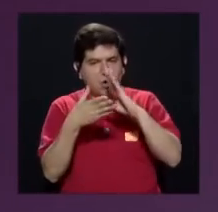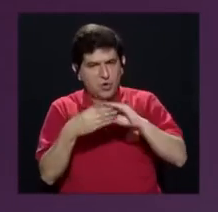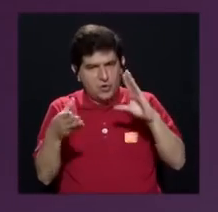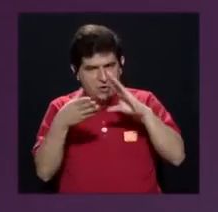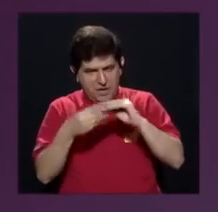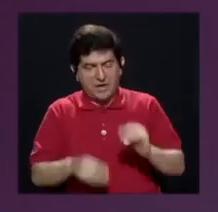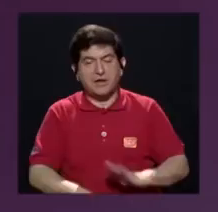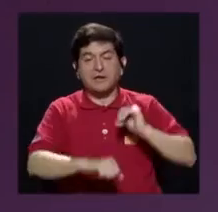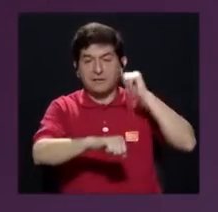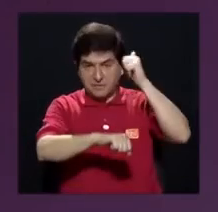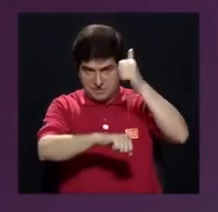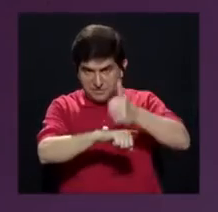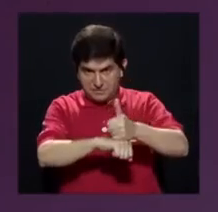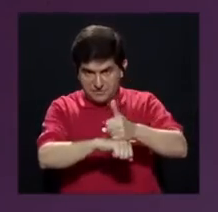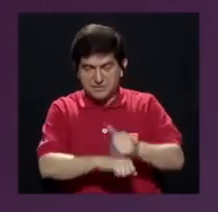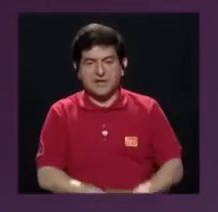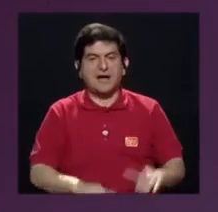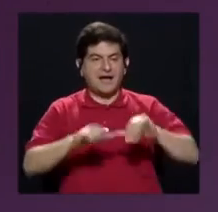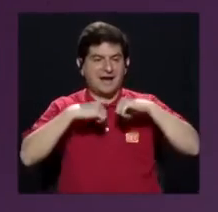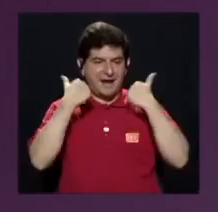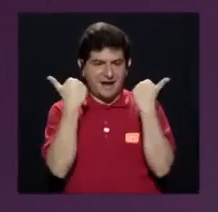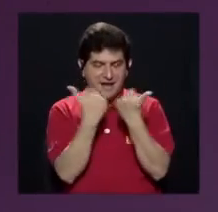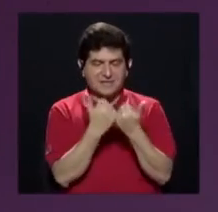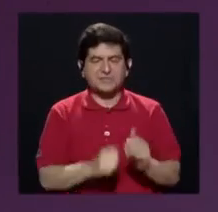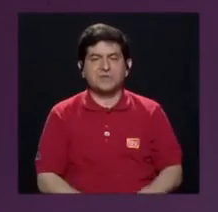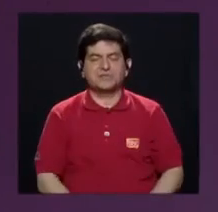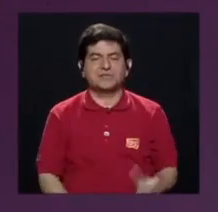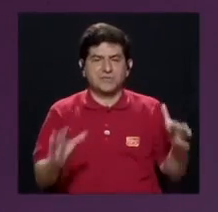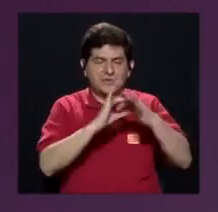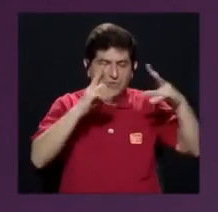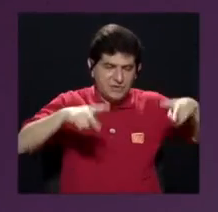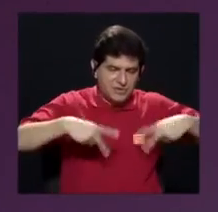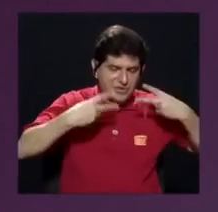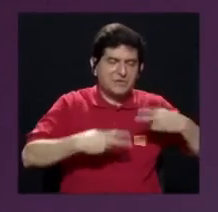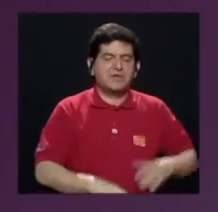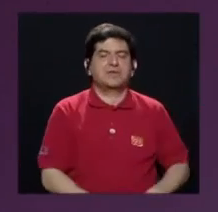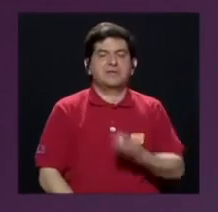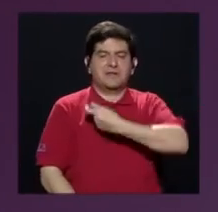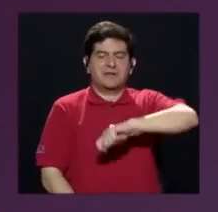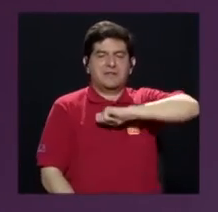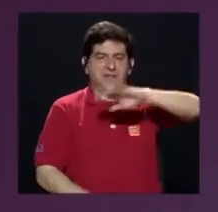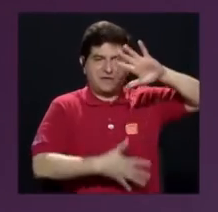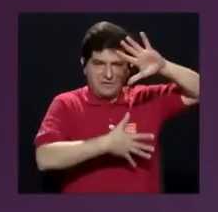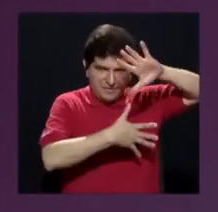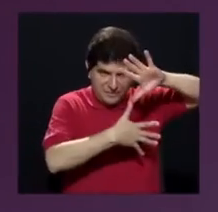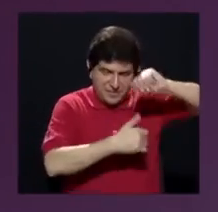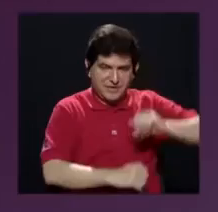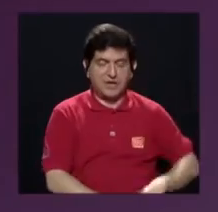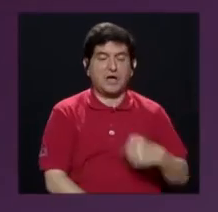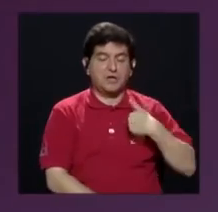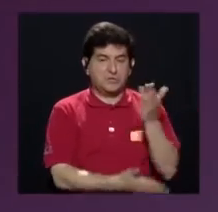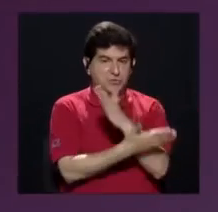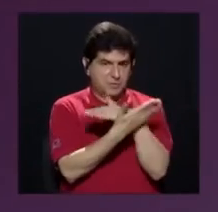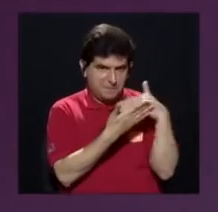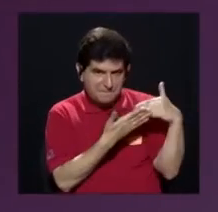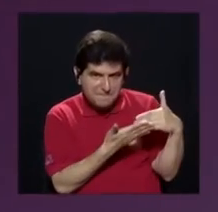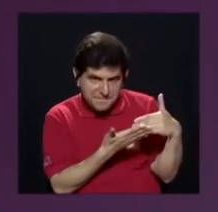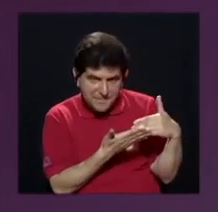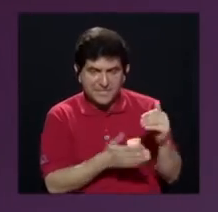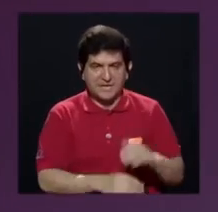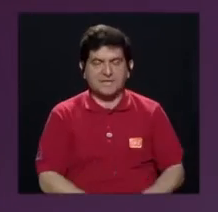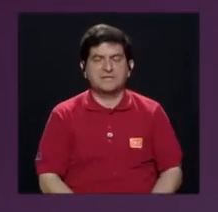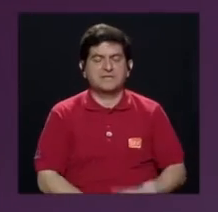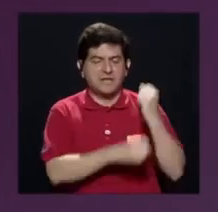se acaba de formar la Asociación Transpersonal Iberoamericana. Yo soy parte de